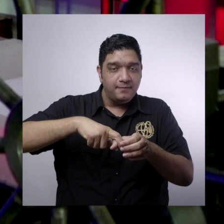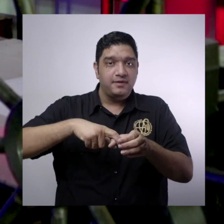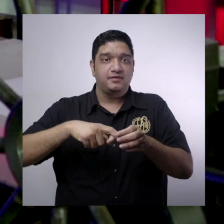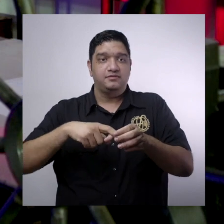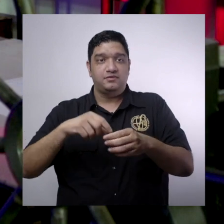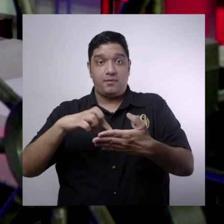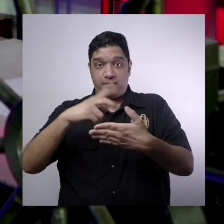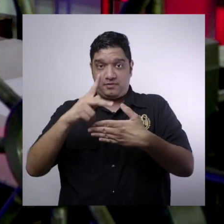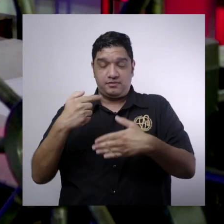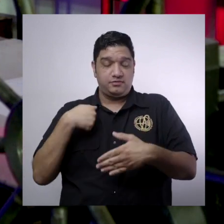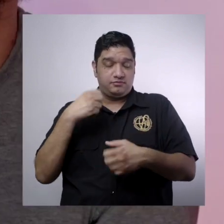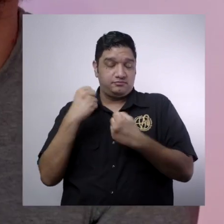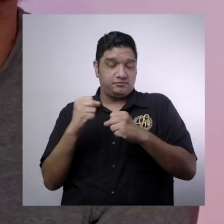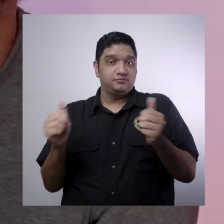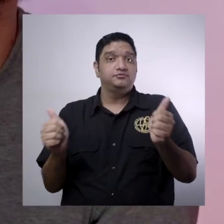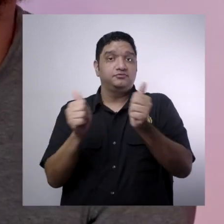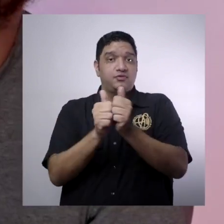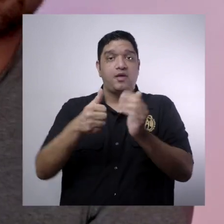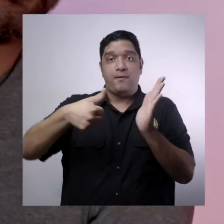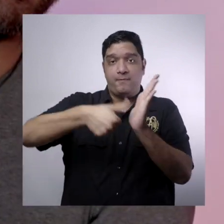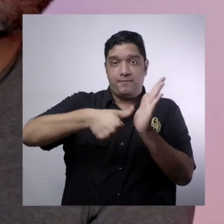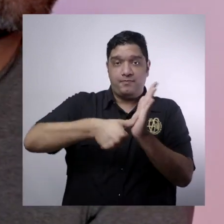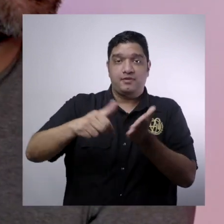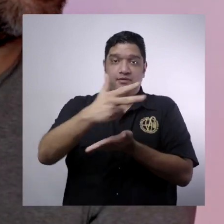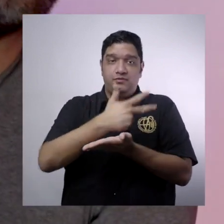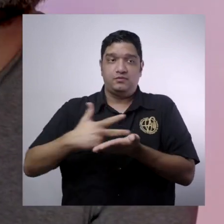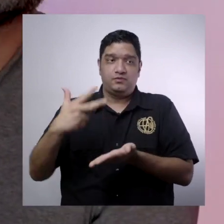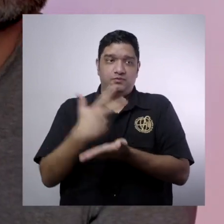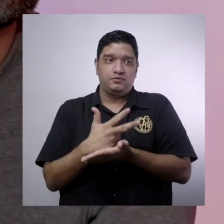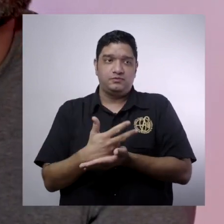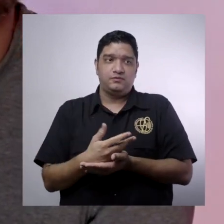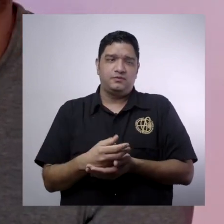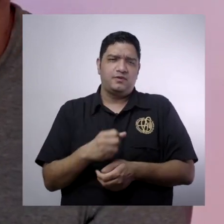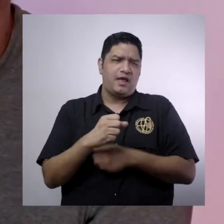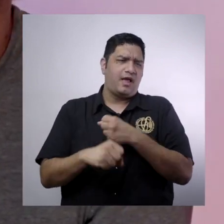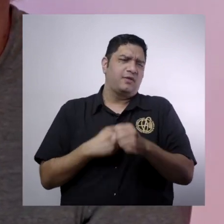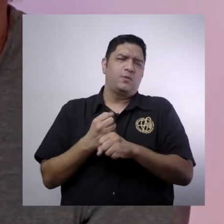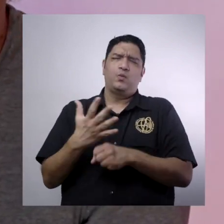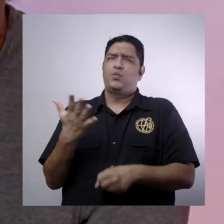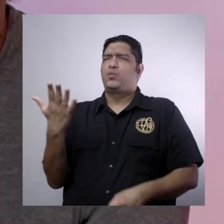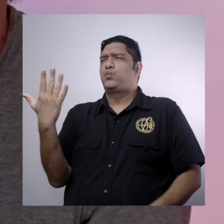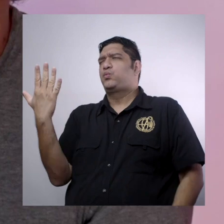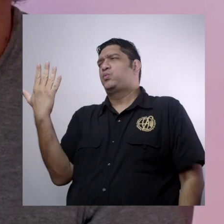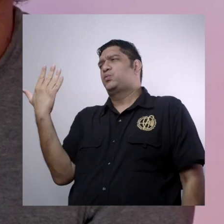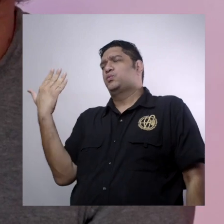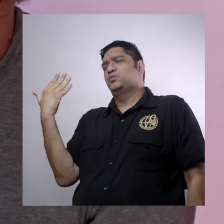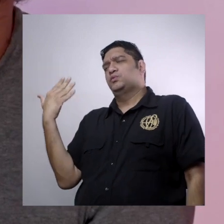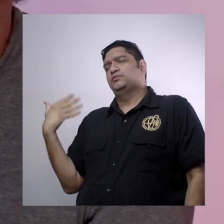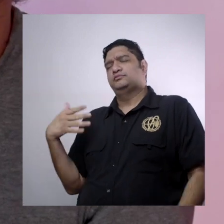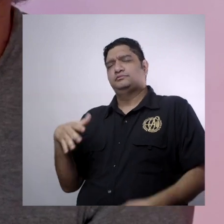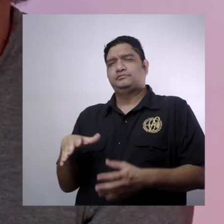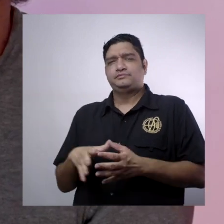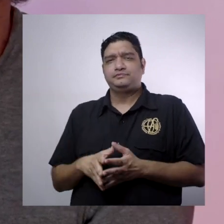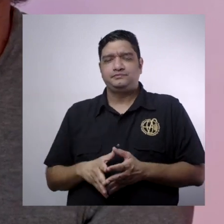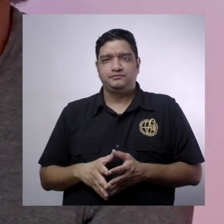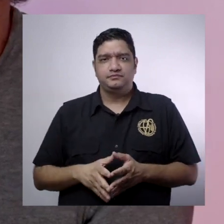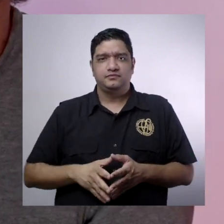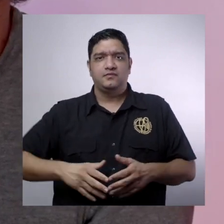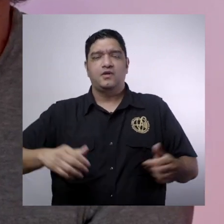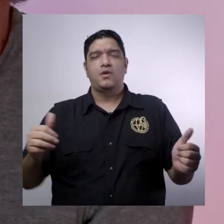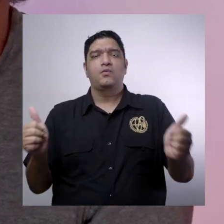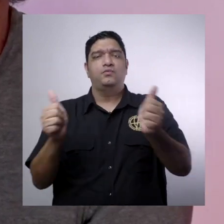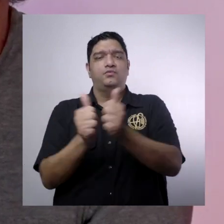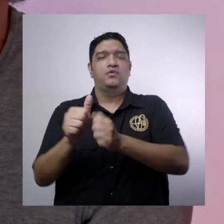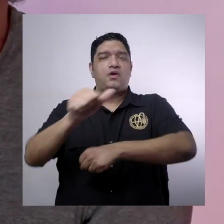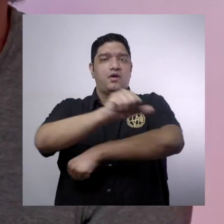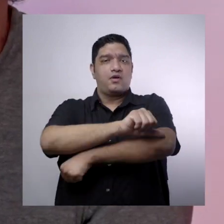de Guatemala vienen desde hace años. Con el